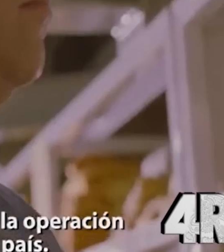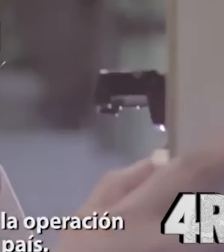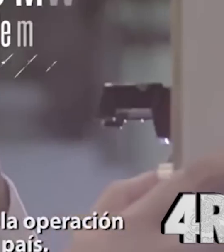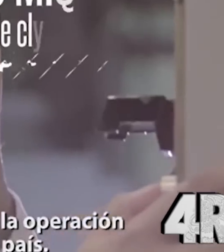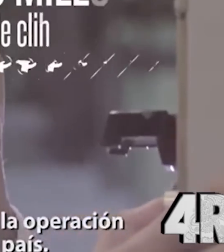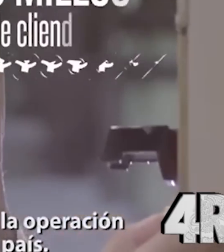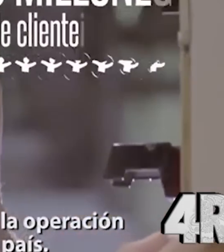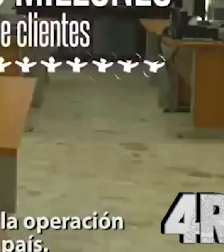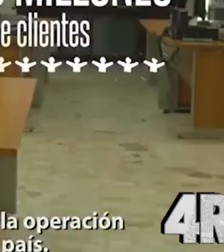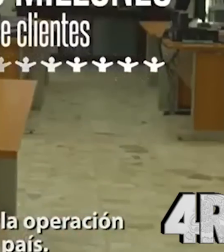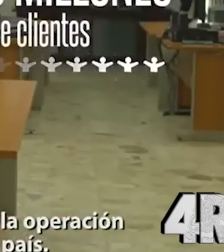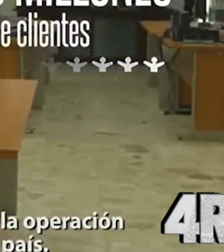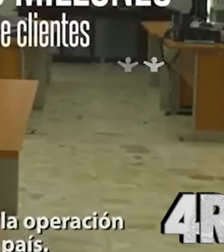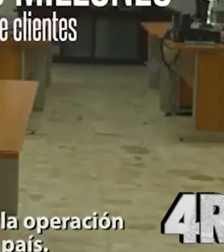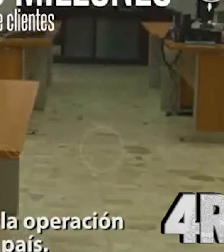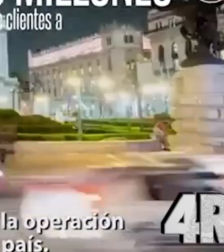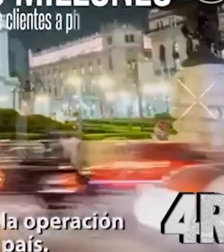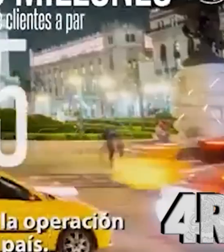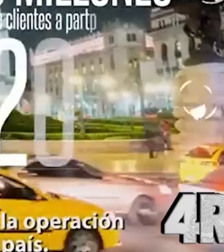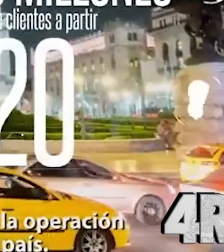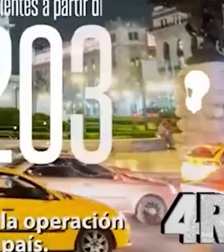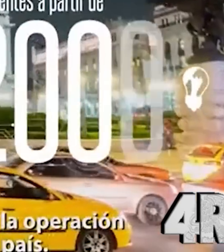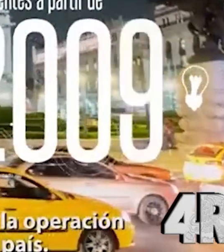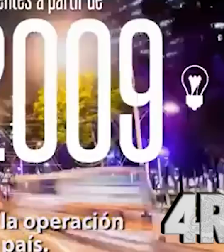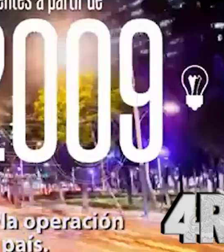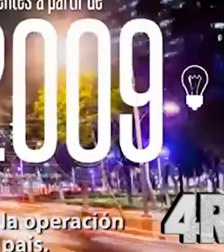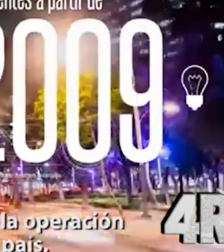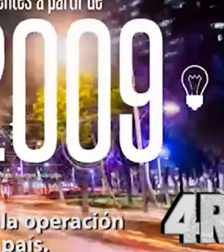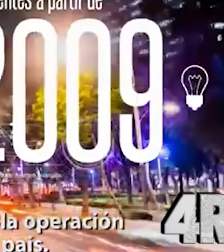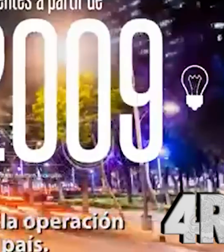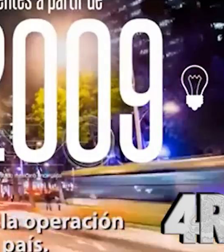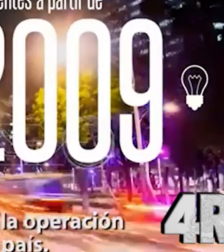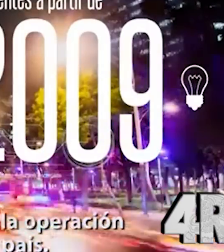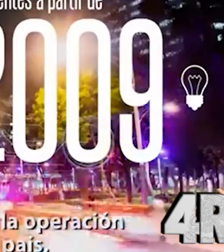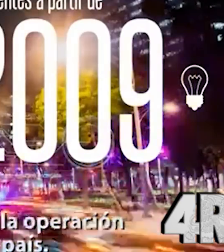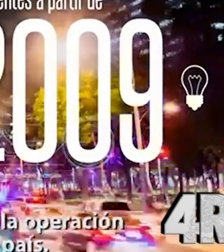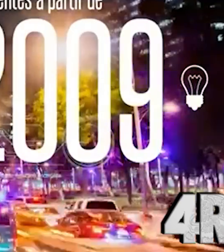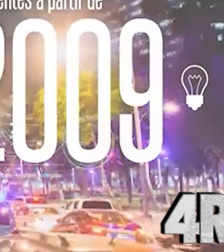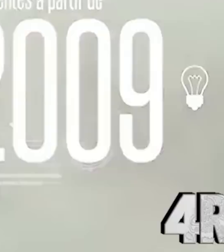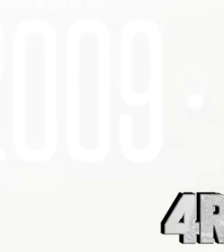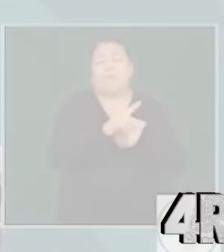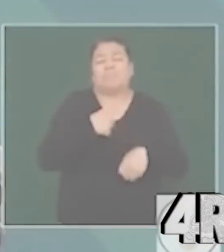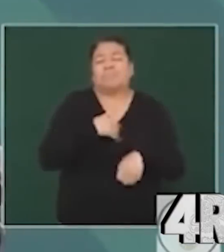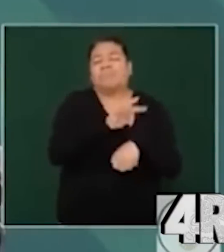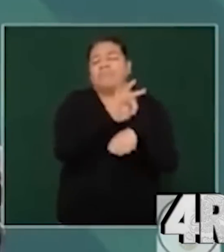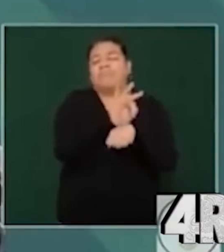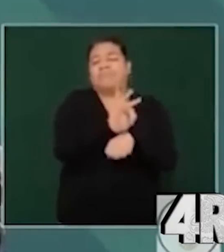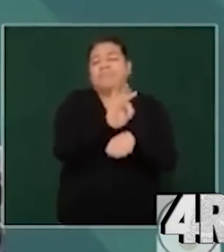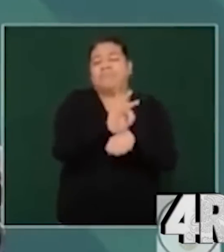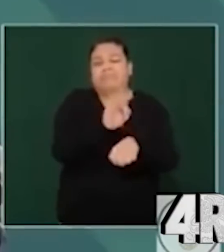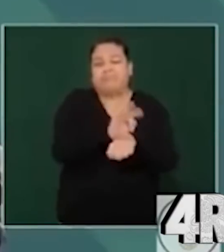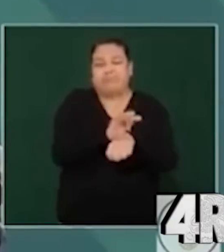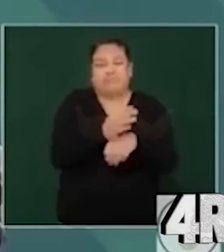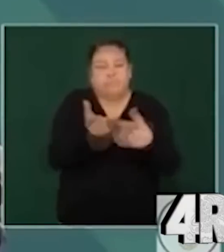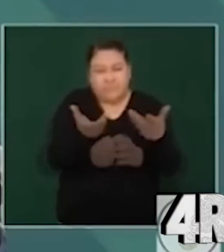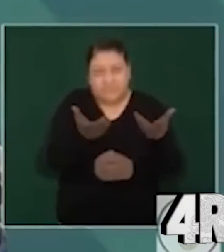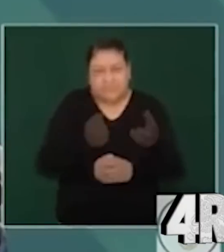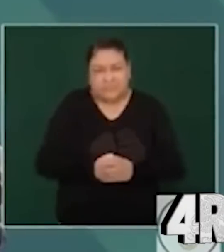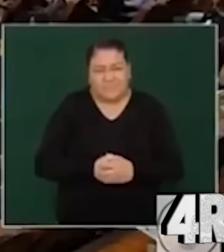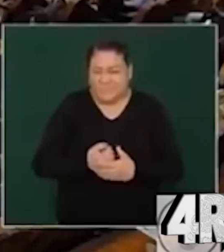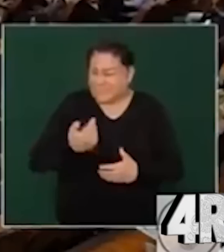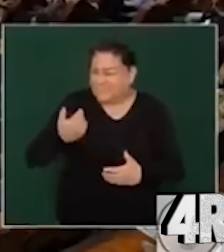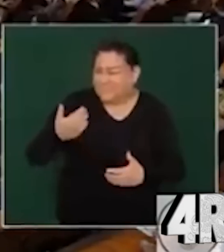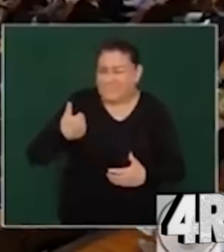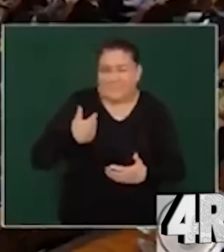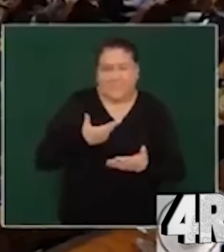matutina puntualizando la situación de Iberdrola en todo nuestro territorio. Y esto último que hicieron pues